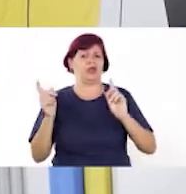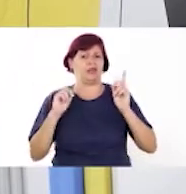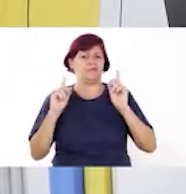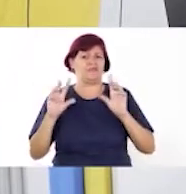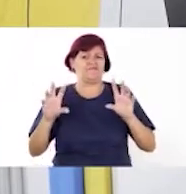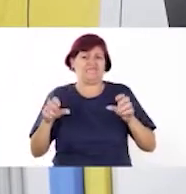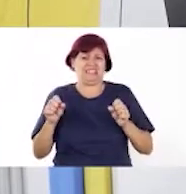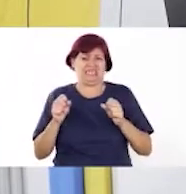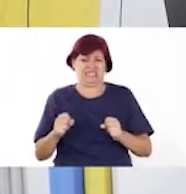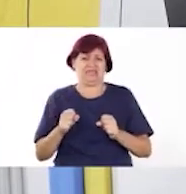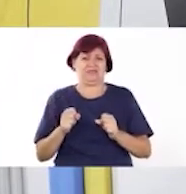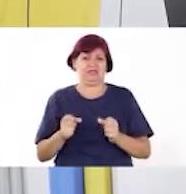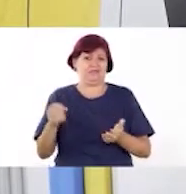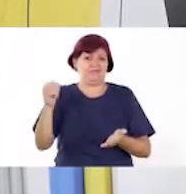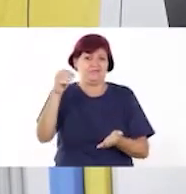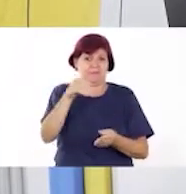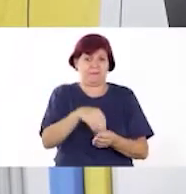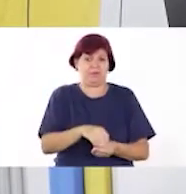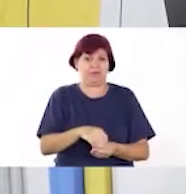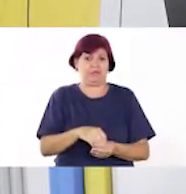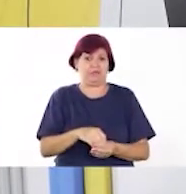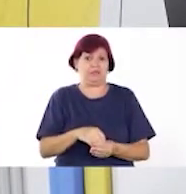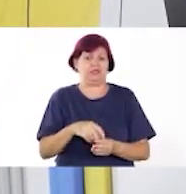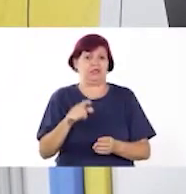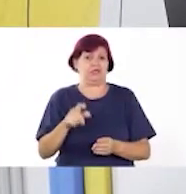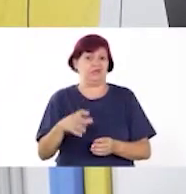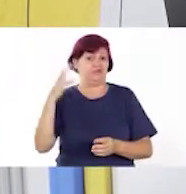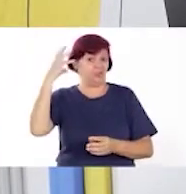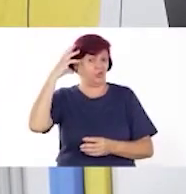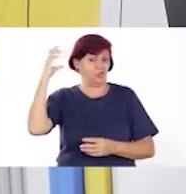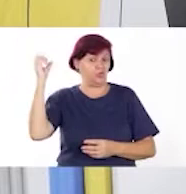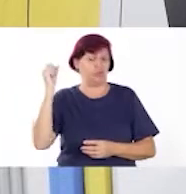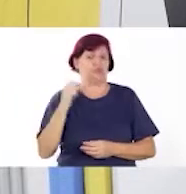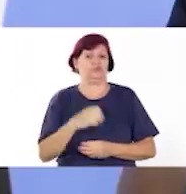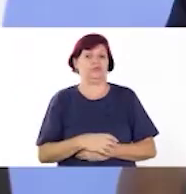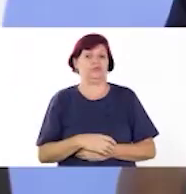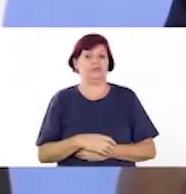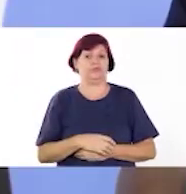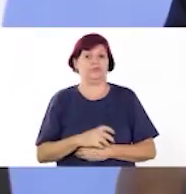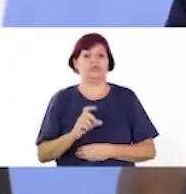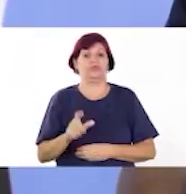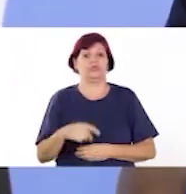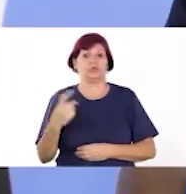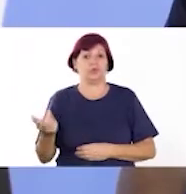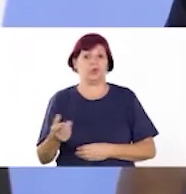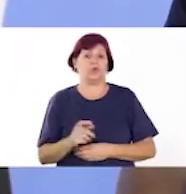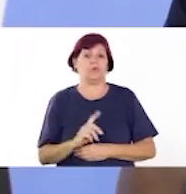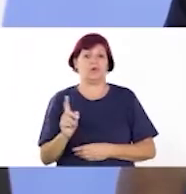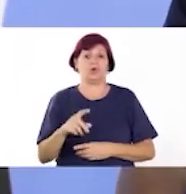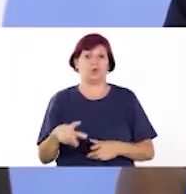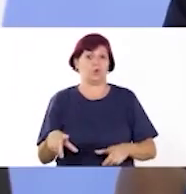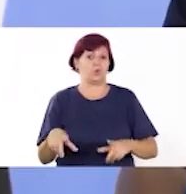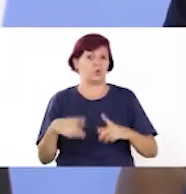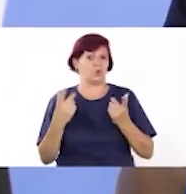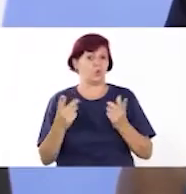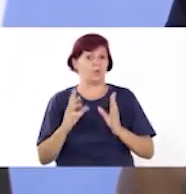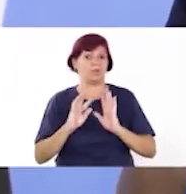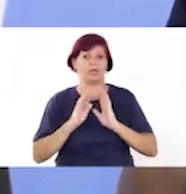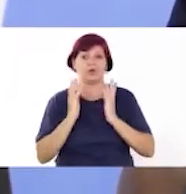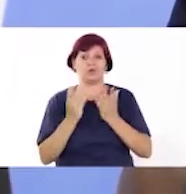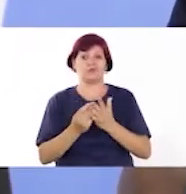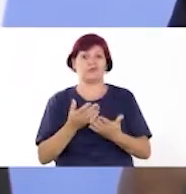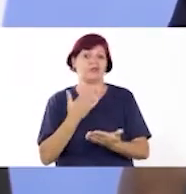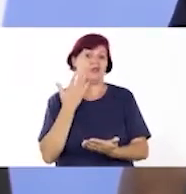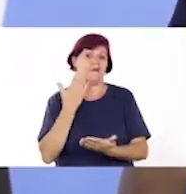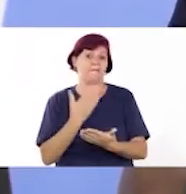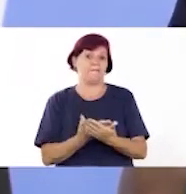política represiva que implementa en su mandato, cómo no cumple con